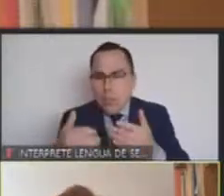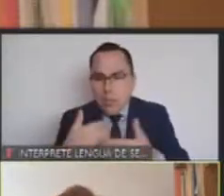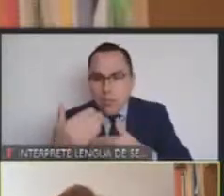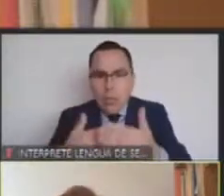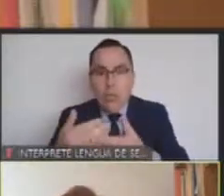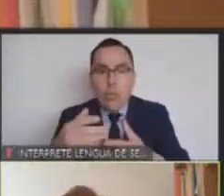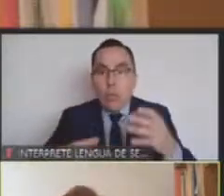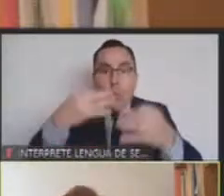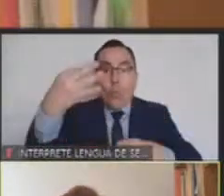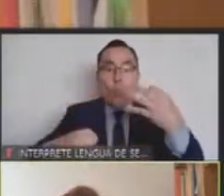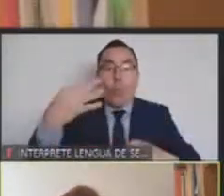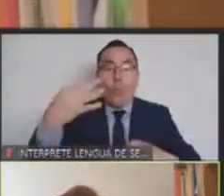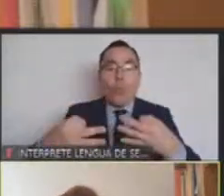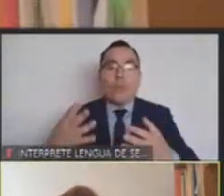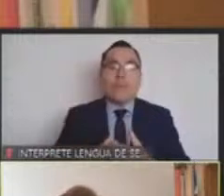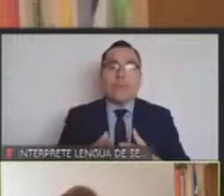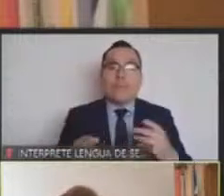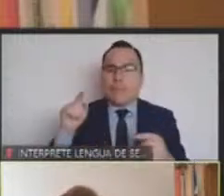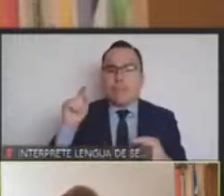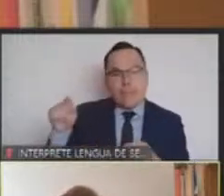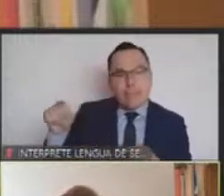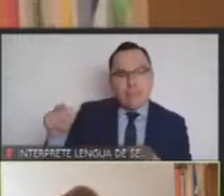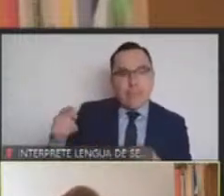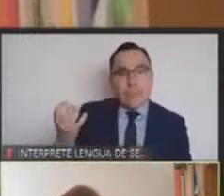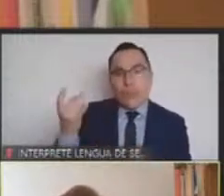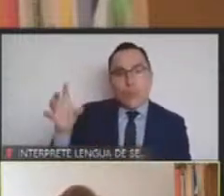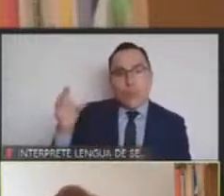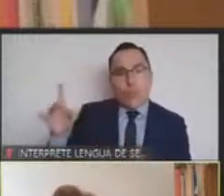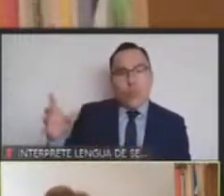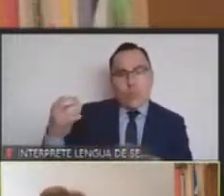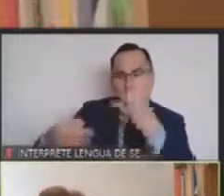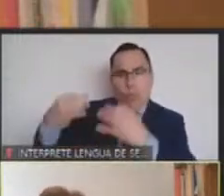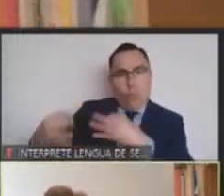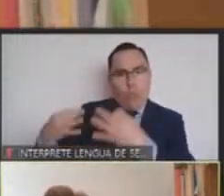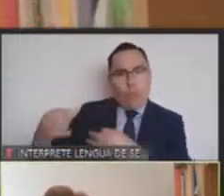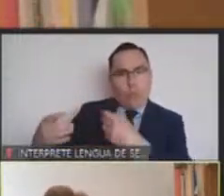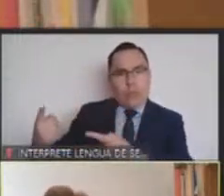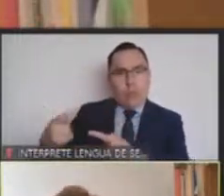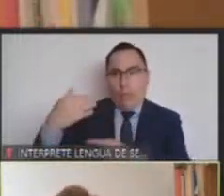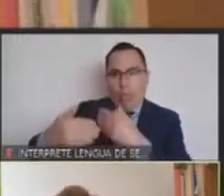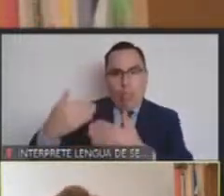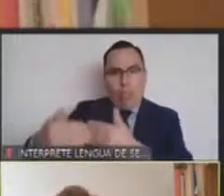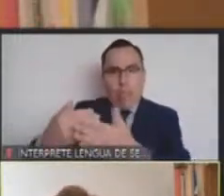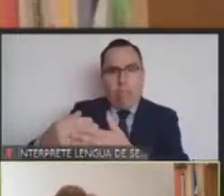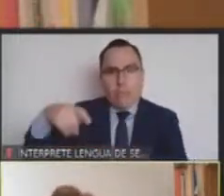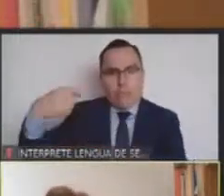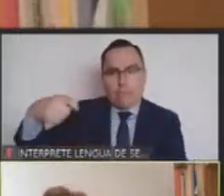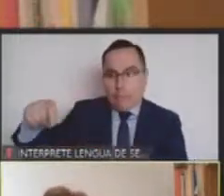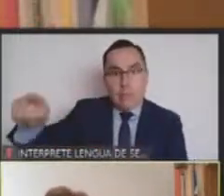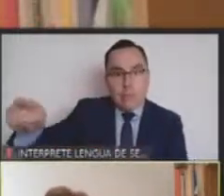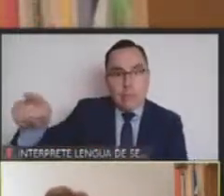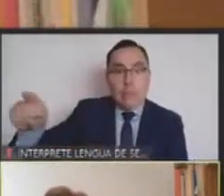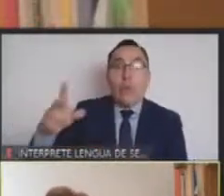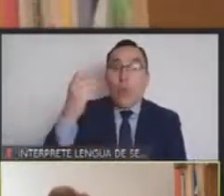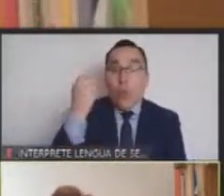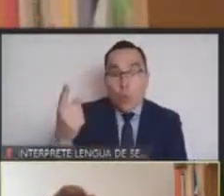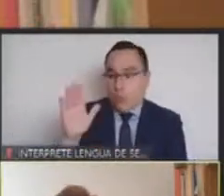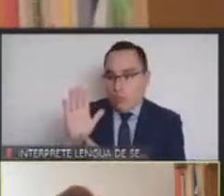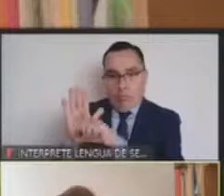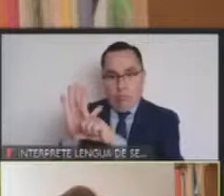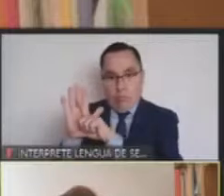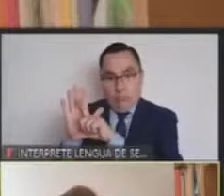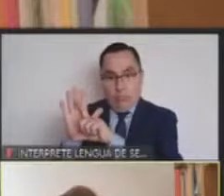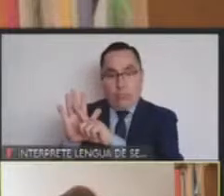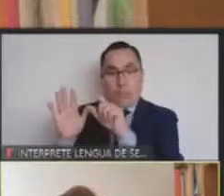jueces, para conducirlos a ellos, sino que para propender a una justicia de calidad. Y el mayor problema que